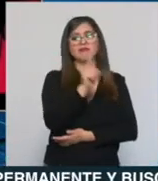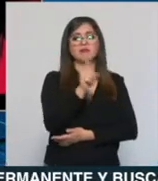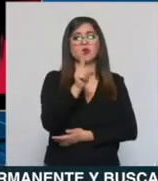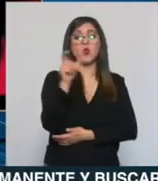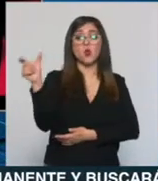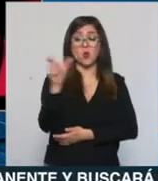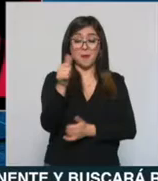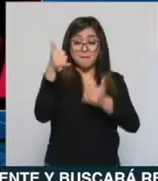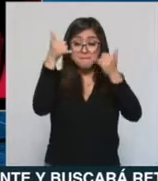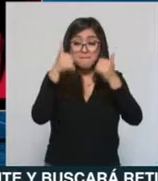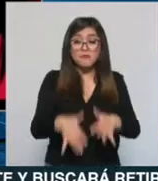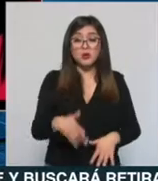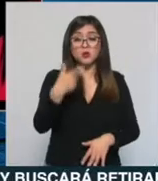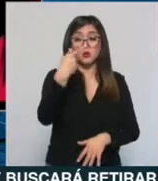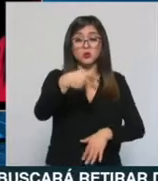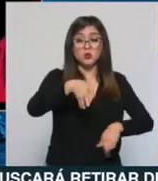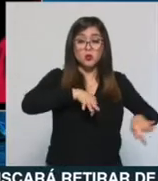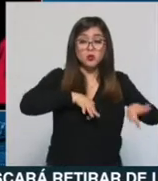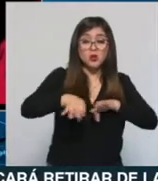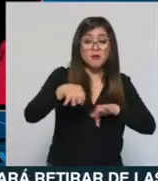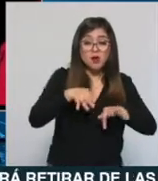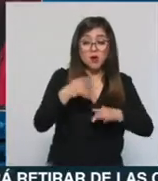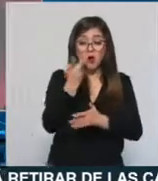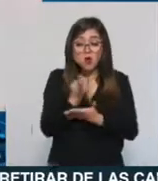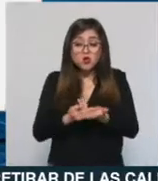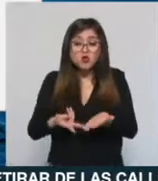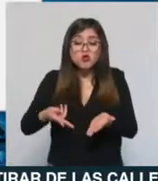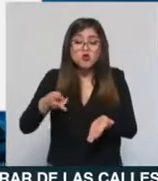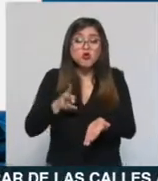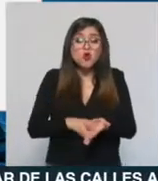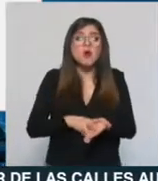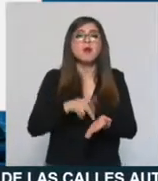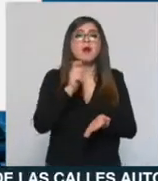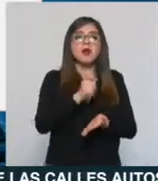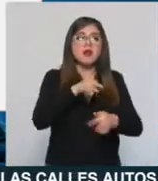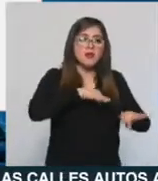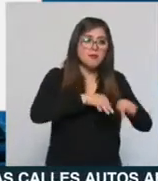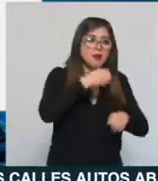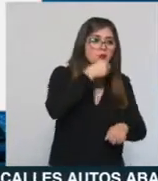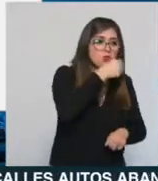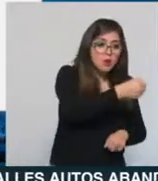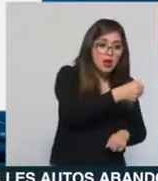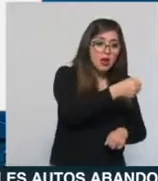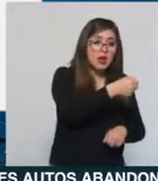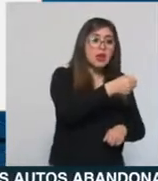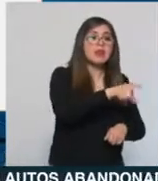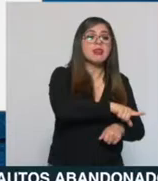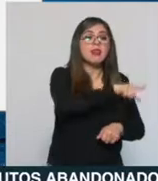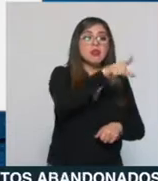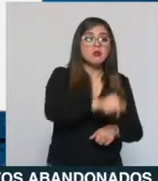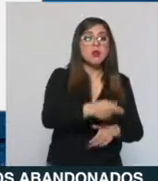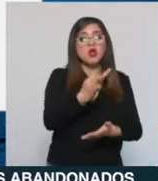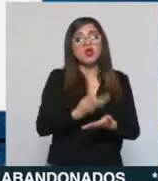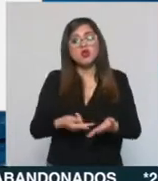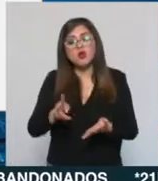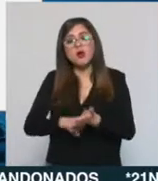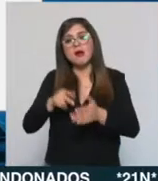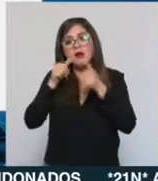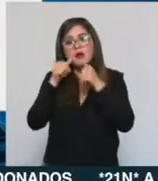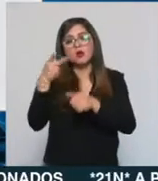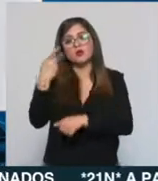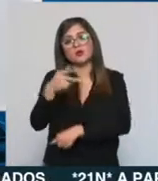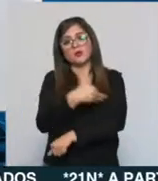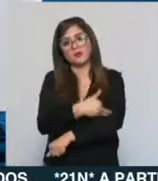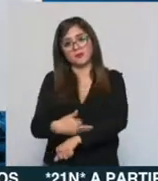de trabajo se convierte doble para una mujer periodista que además sostiene a su familia. Felicitas, Enrique. Claro.